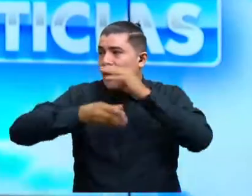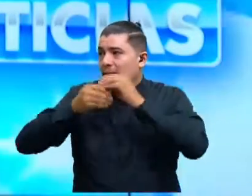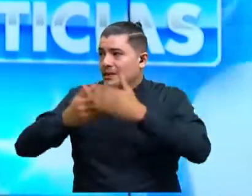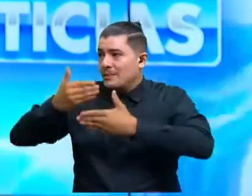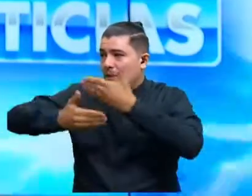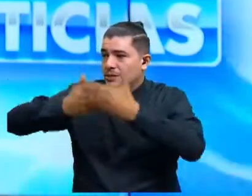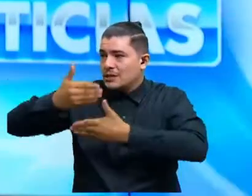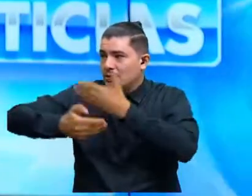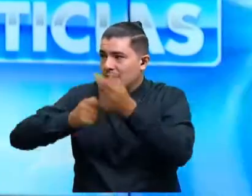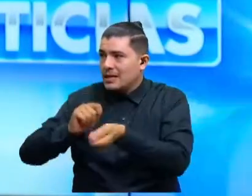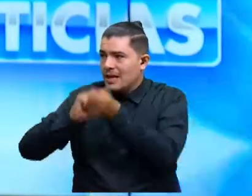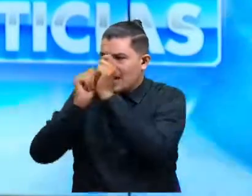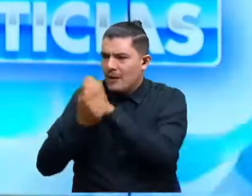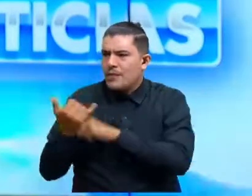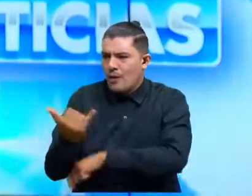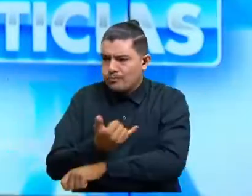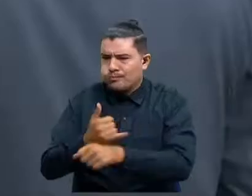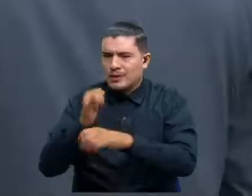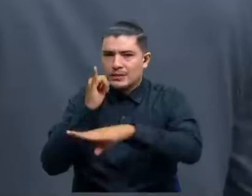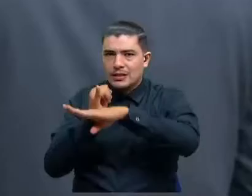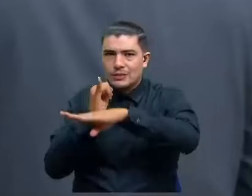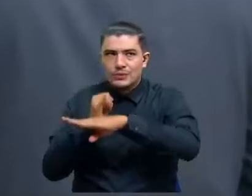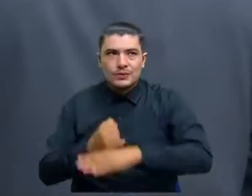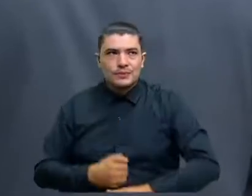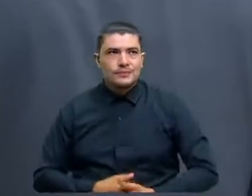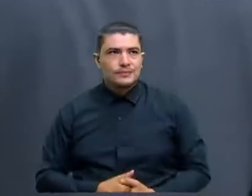transformación que vive la institución